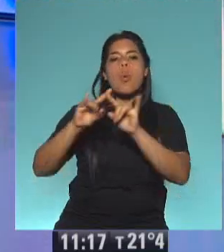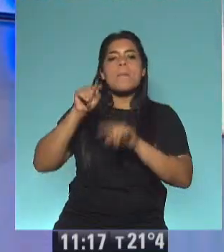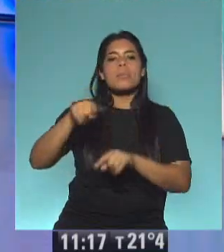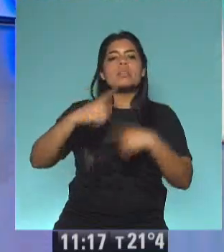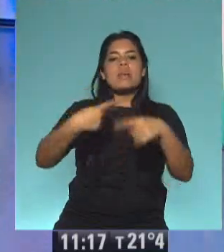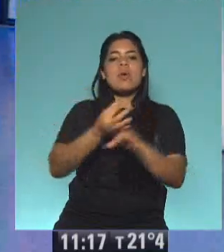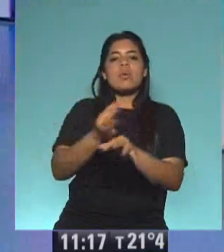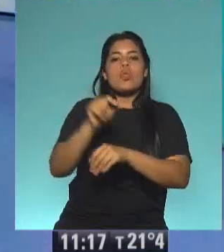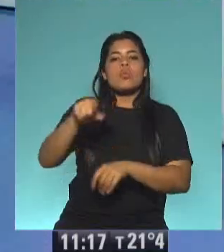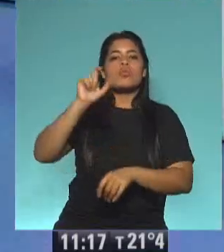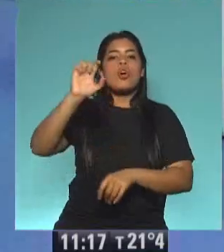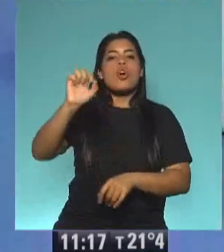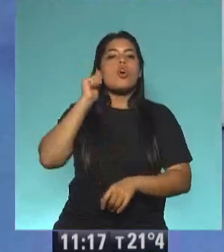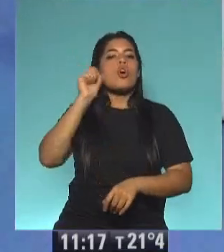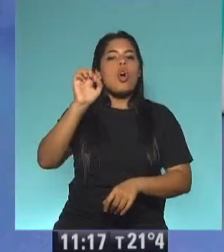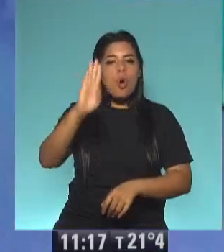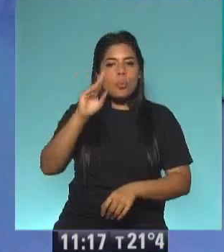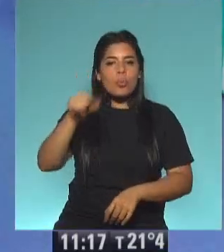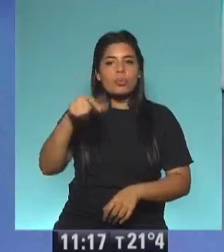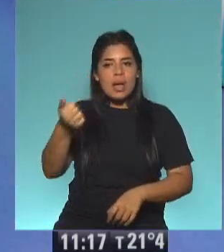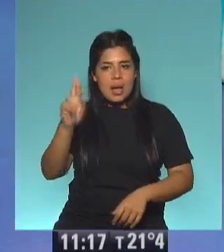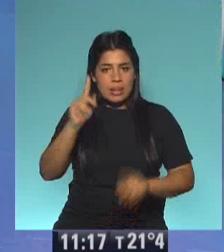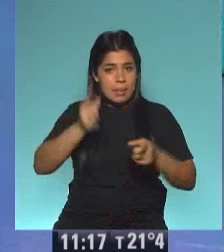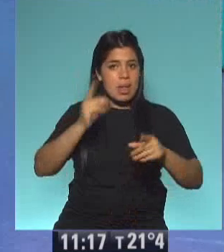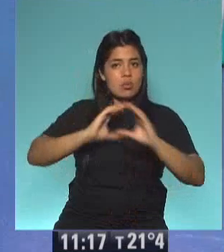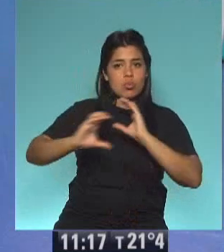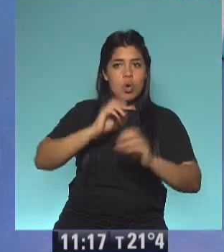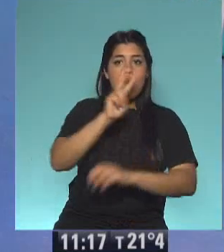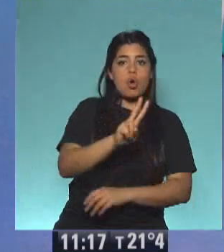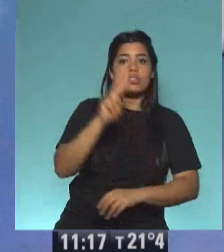www.seguimoseducando.gov.ar. Y además tenemos el chatbot a través de WhatsApp al